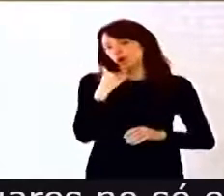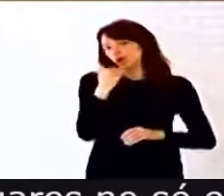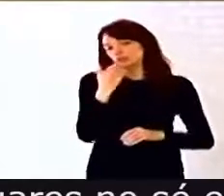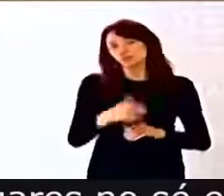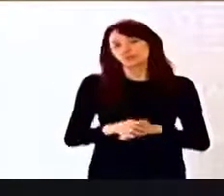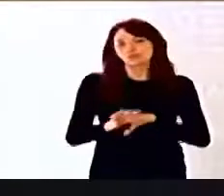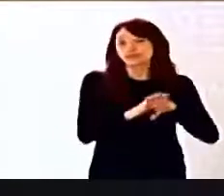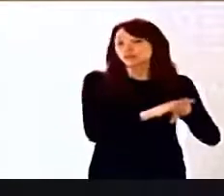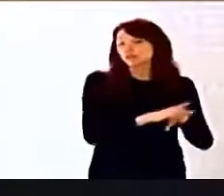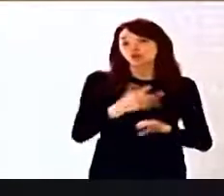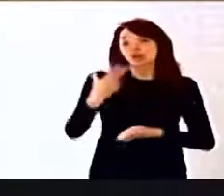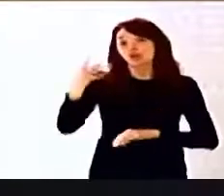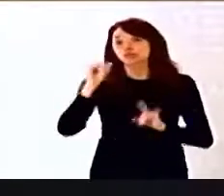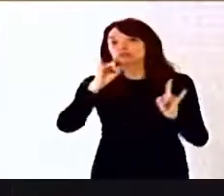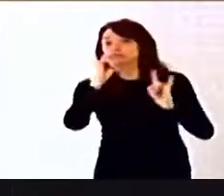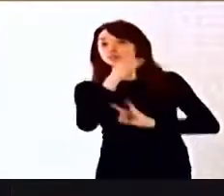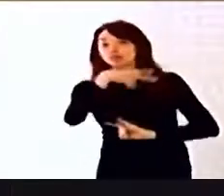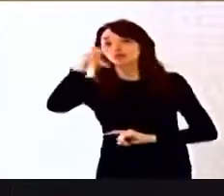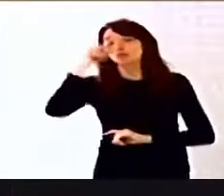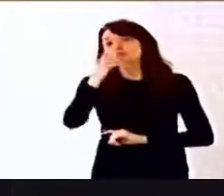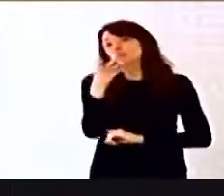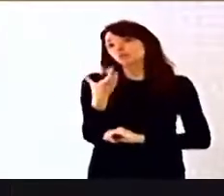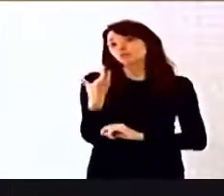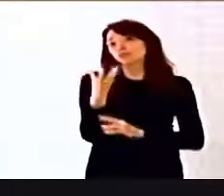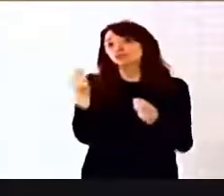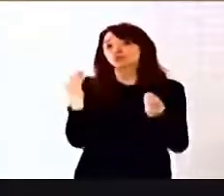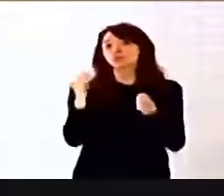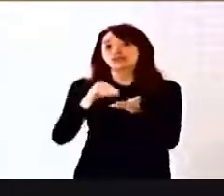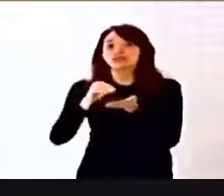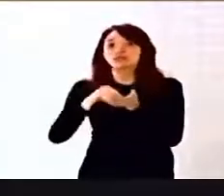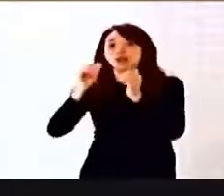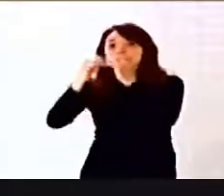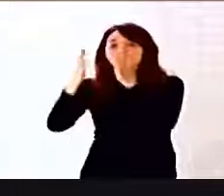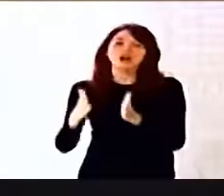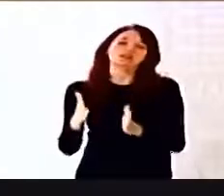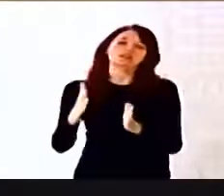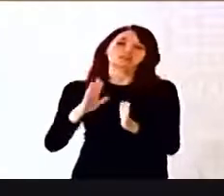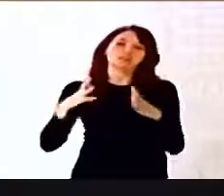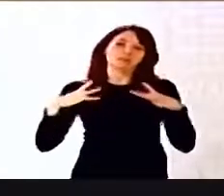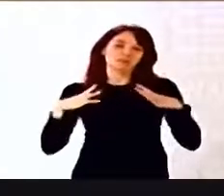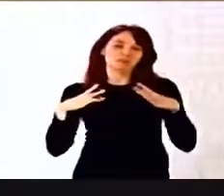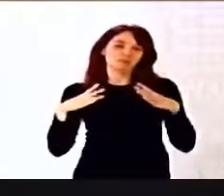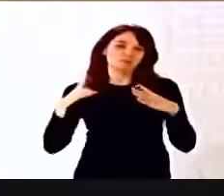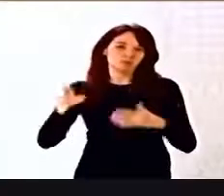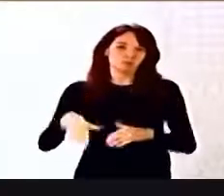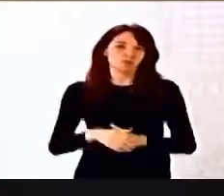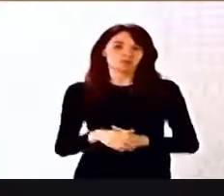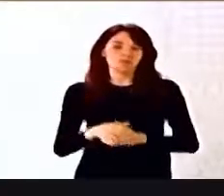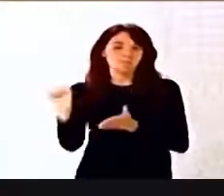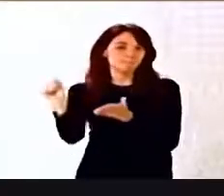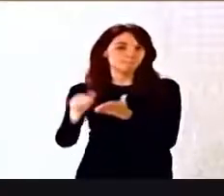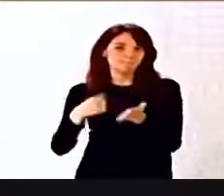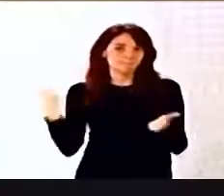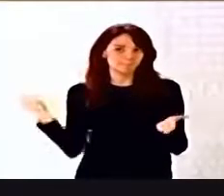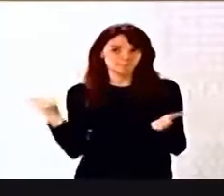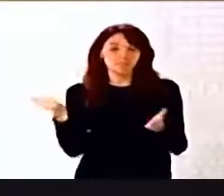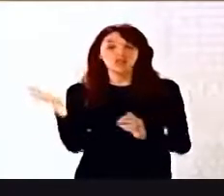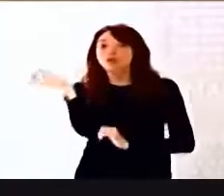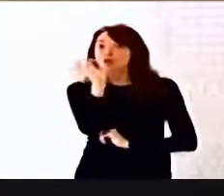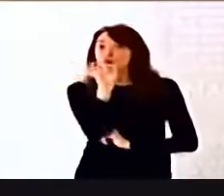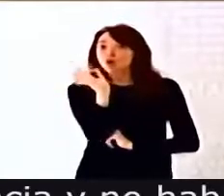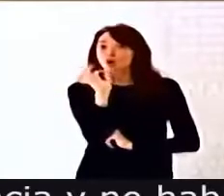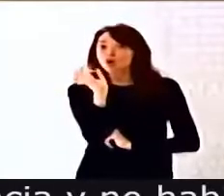no han sido pues porque en muchos casos eran segundas residencias y por lo tanto no había nadie, o porque